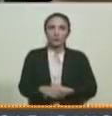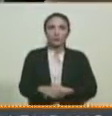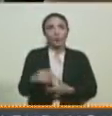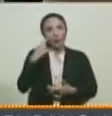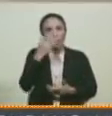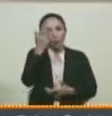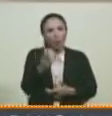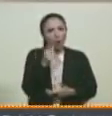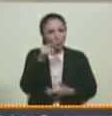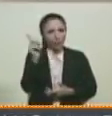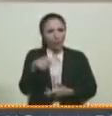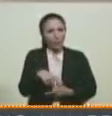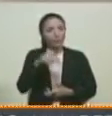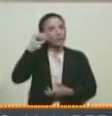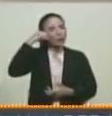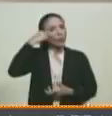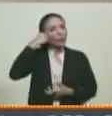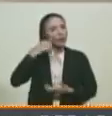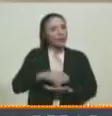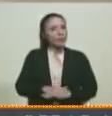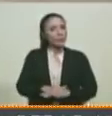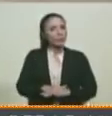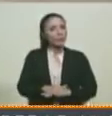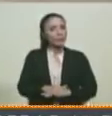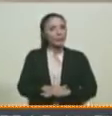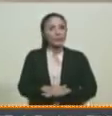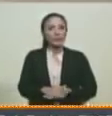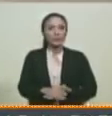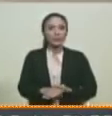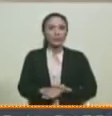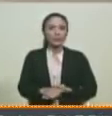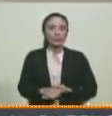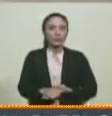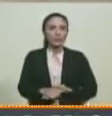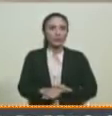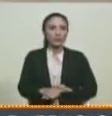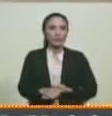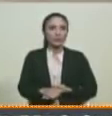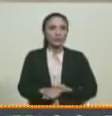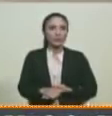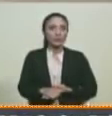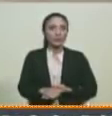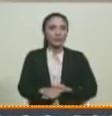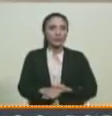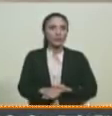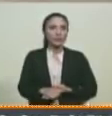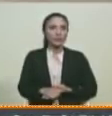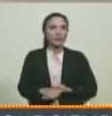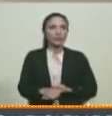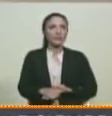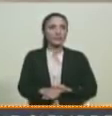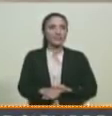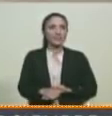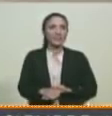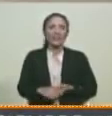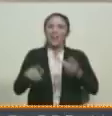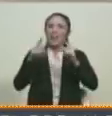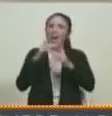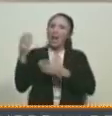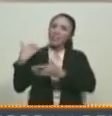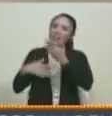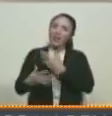recordar entre los presentes los procesos de pacificación llevados adelante por el doctor Rafael